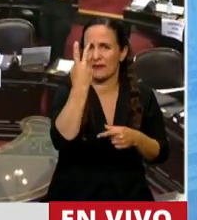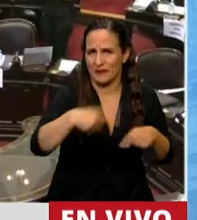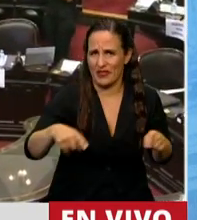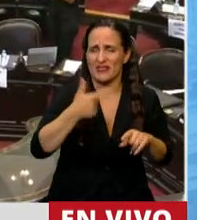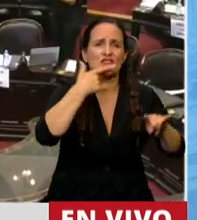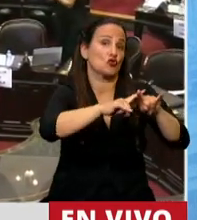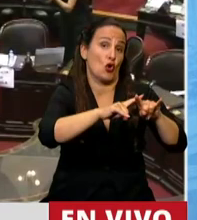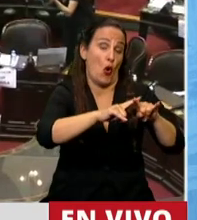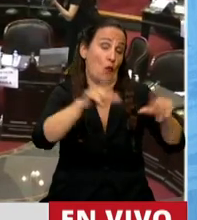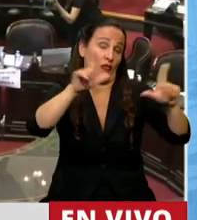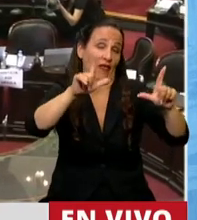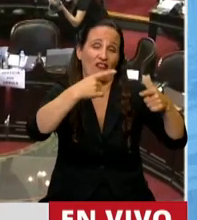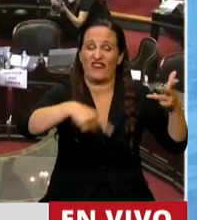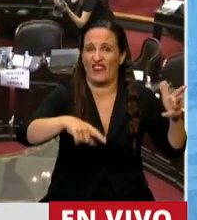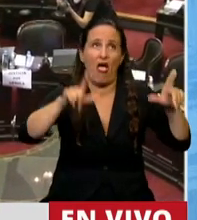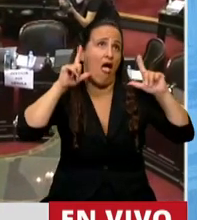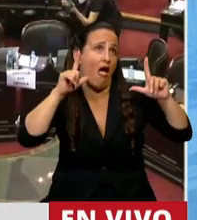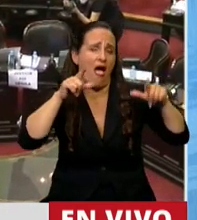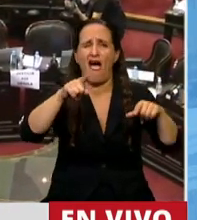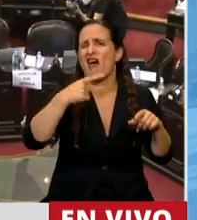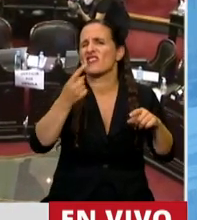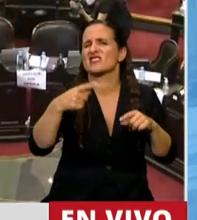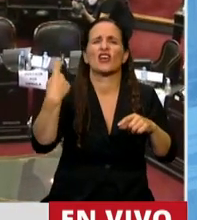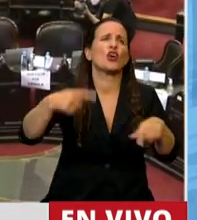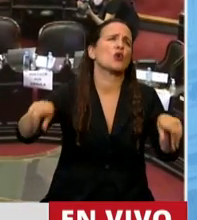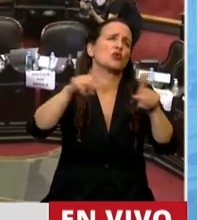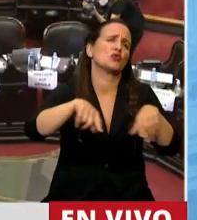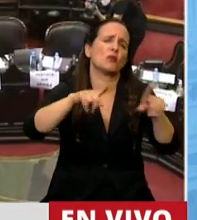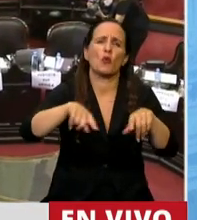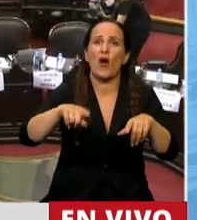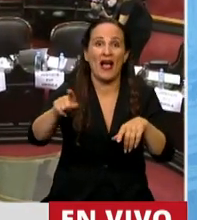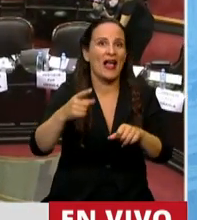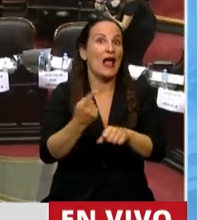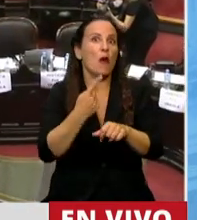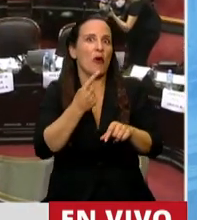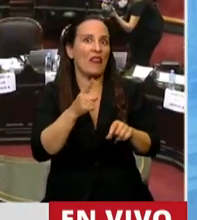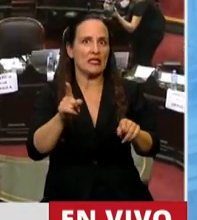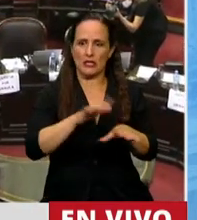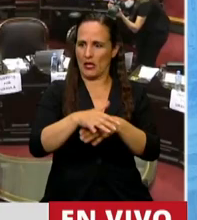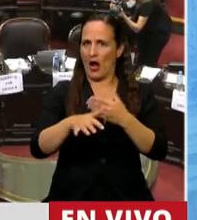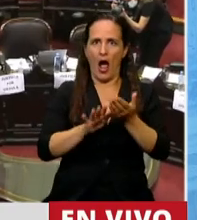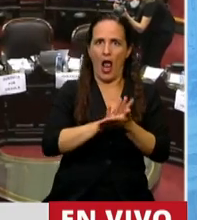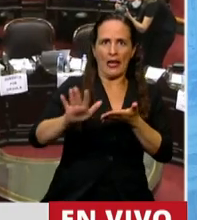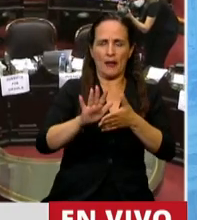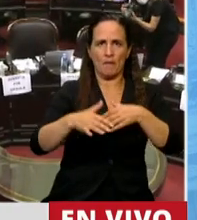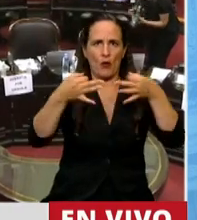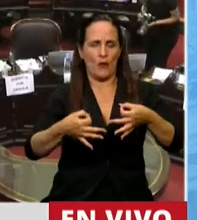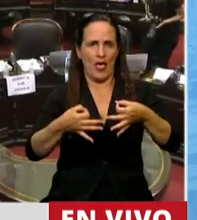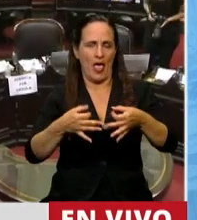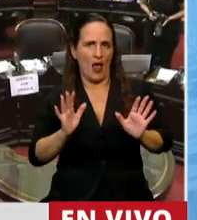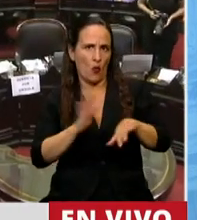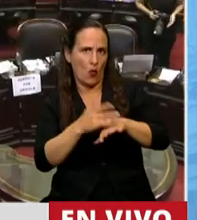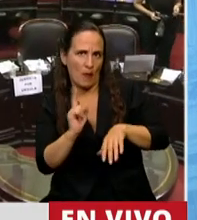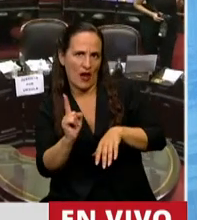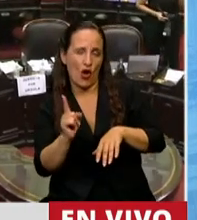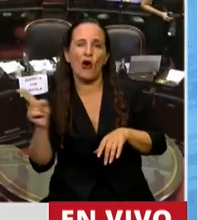show mediático y diciendo, son todos iguales, son todos chorros. Como no pueden decir que son inocentes, ahora dice que son todos ladrones. Miente,